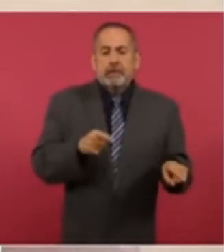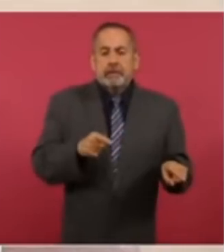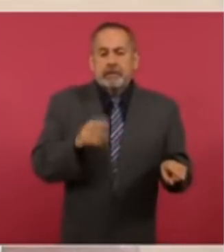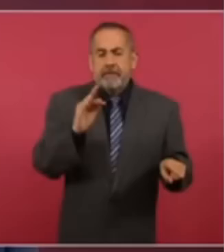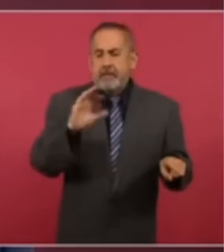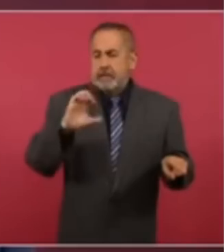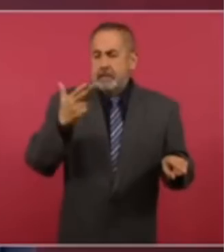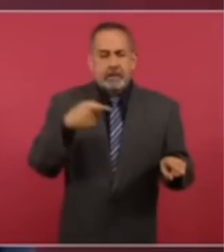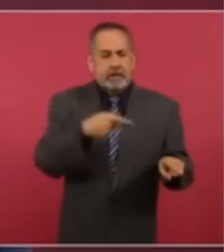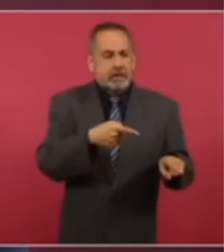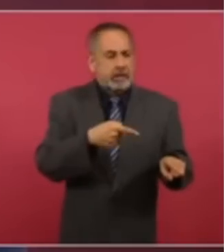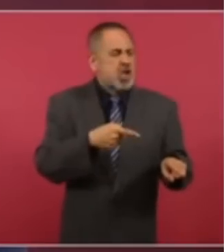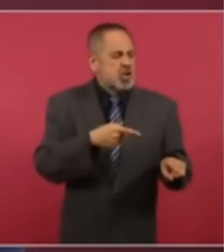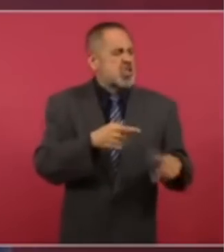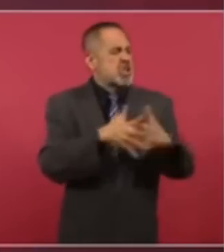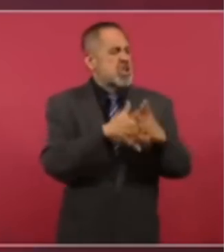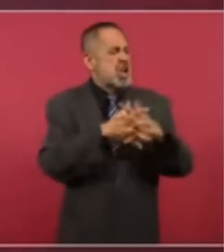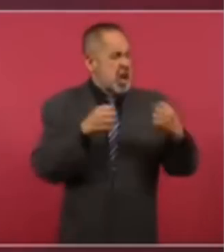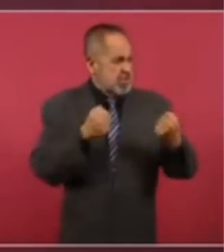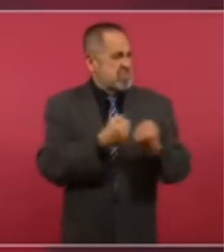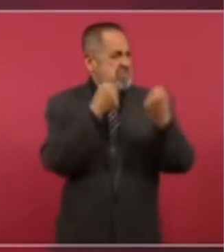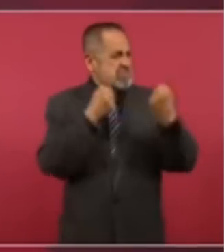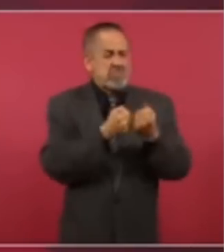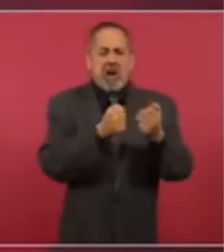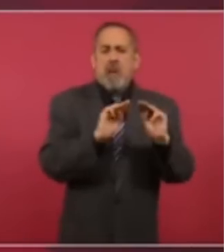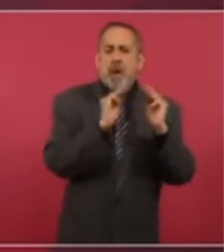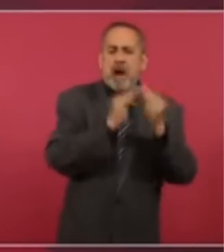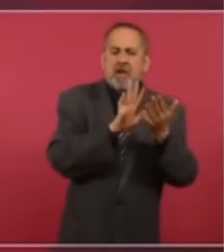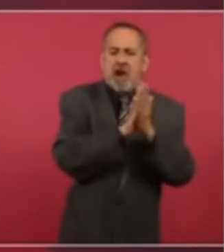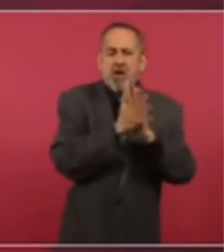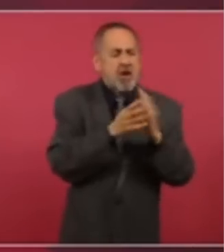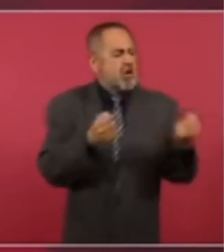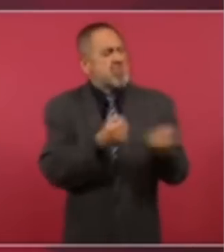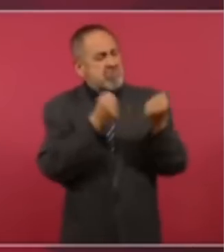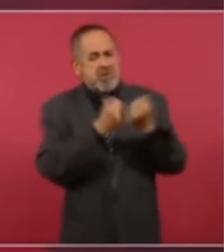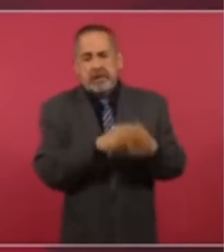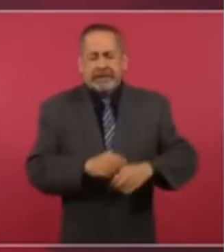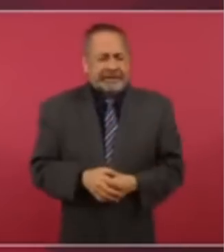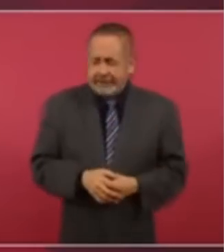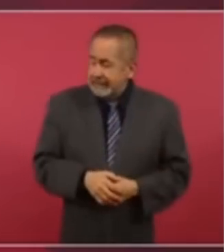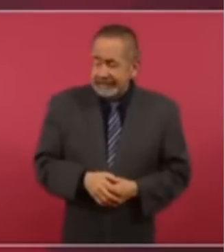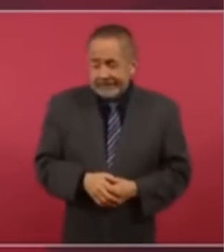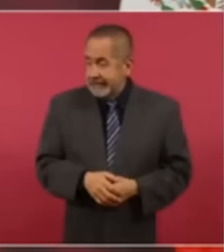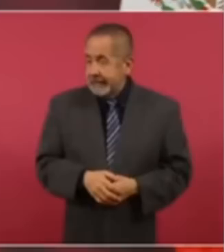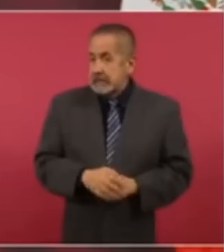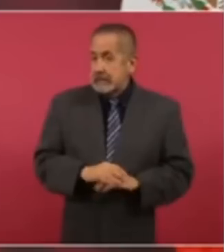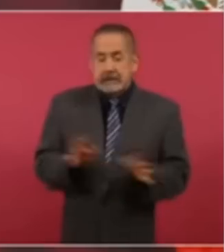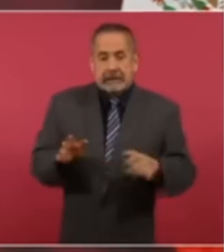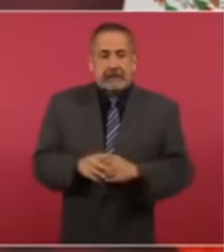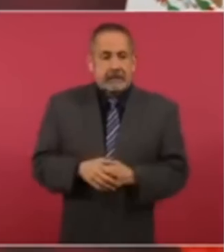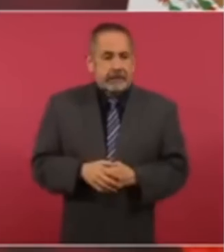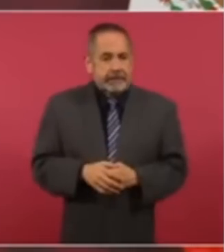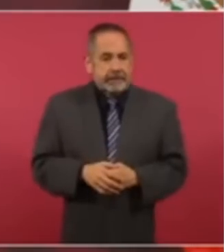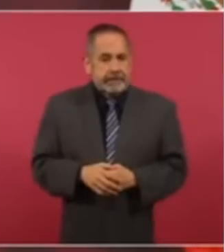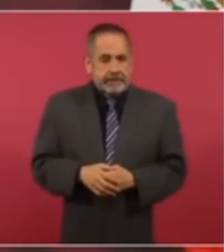es muy importante que hoy el pueblo de México esté enterado de lo que está haciendo el presidente con la Cuarta Transformación.